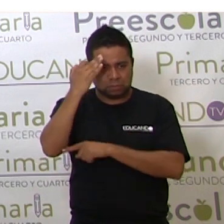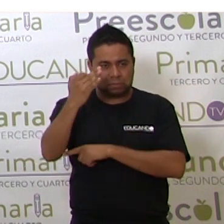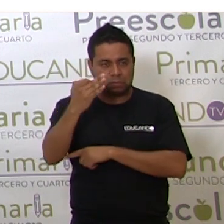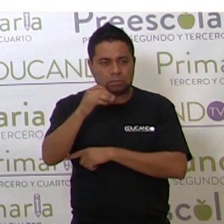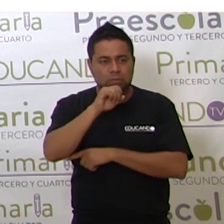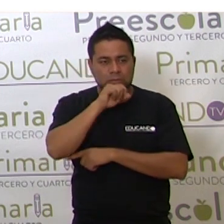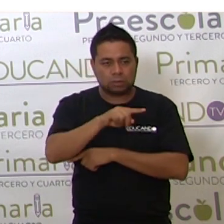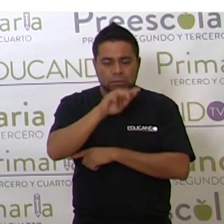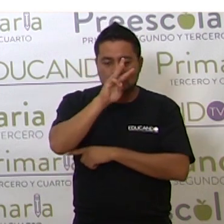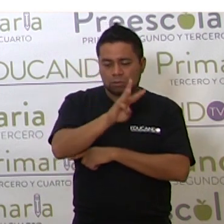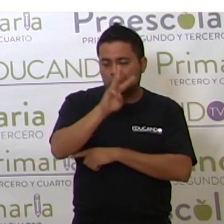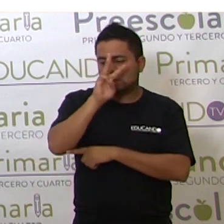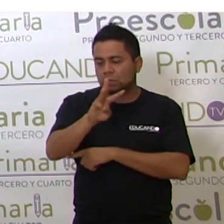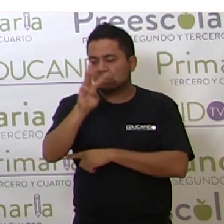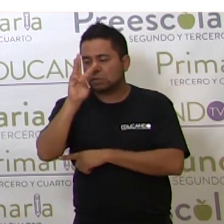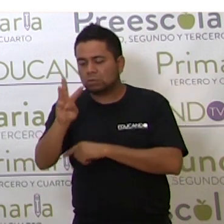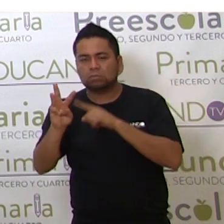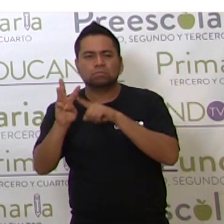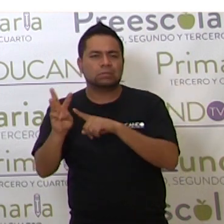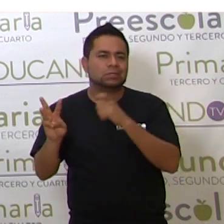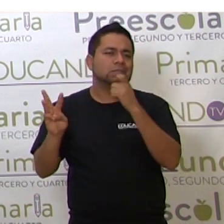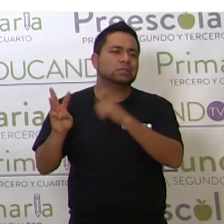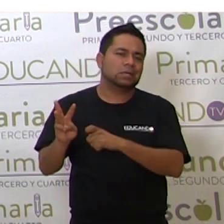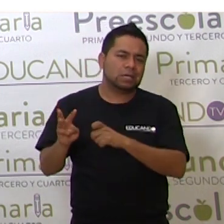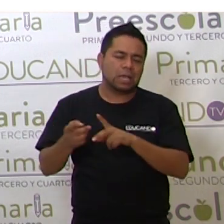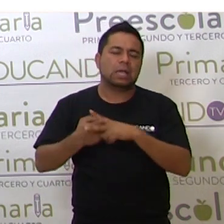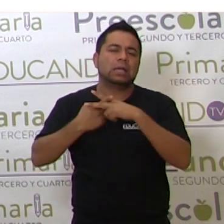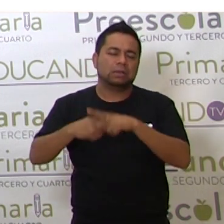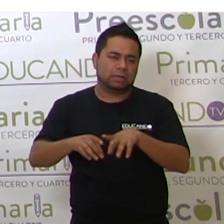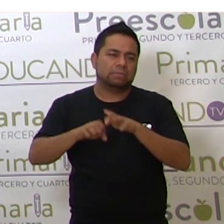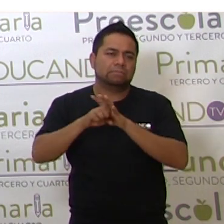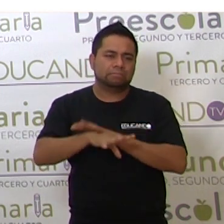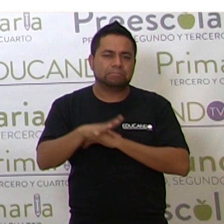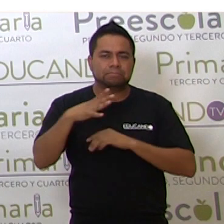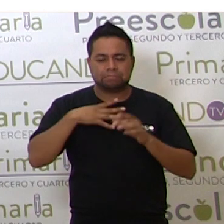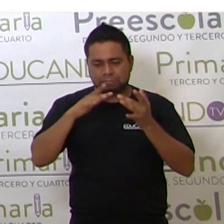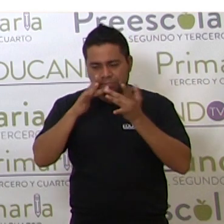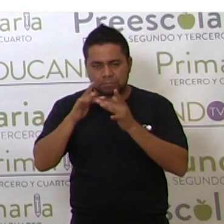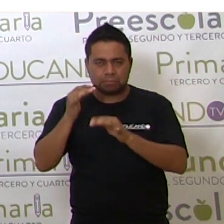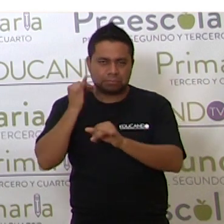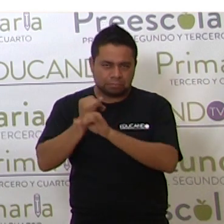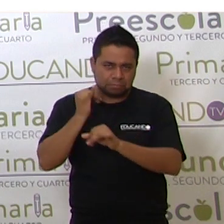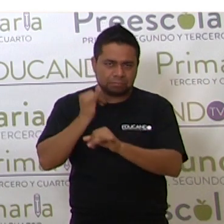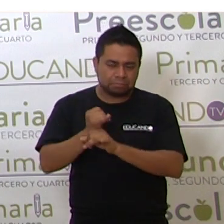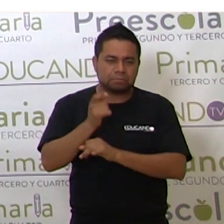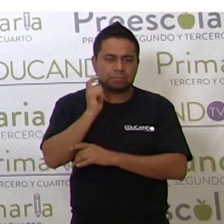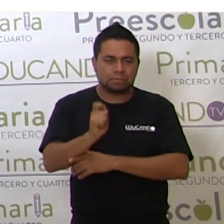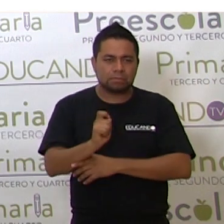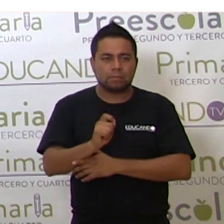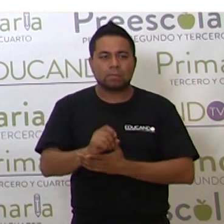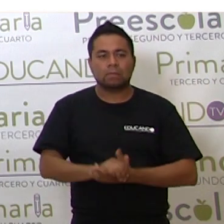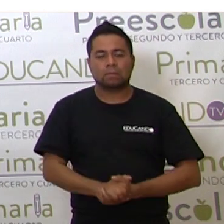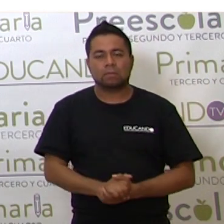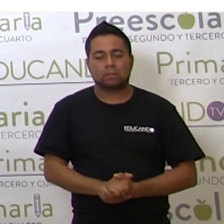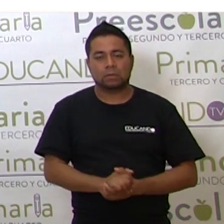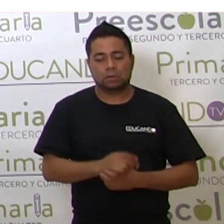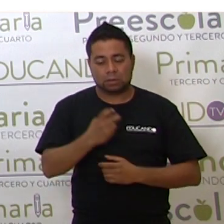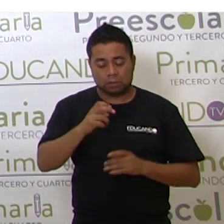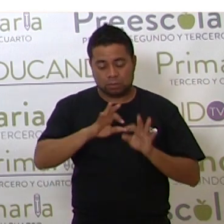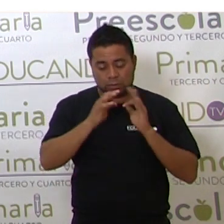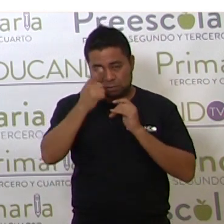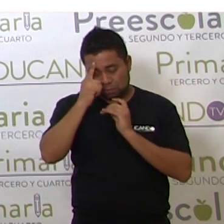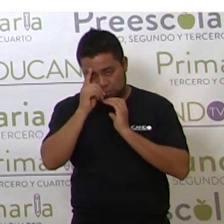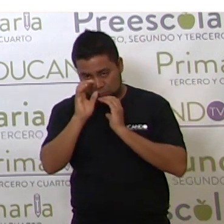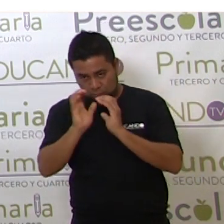wide web qué significa eso bueno pues es la red informática mundial y son los medios de comunicación